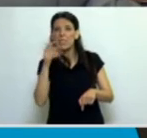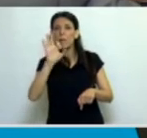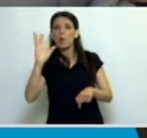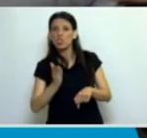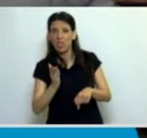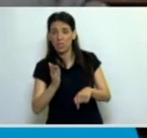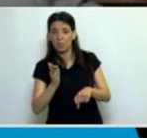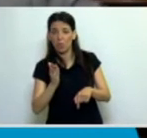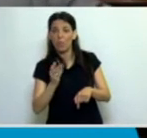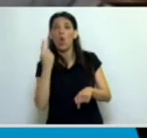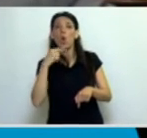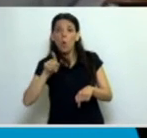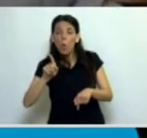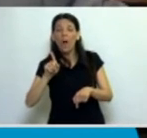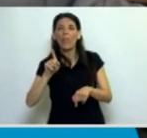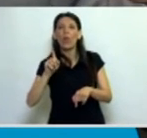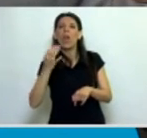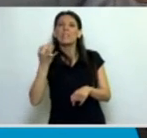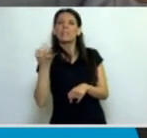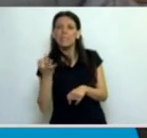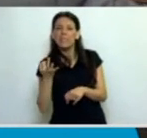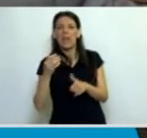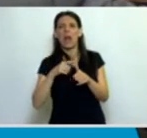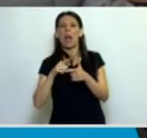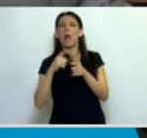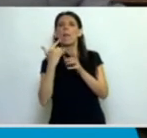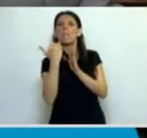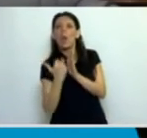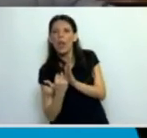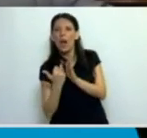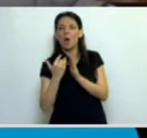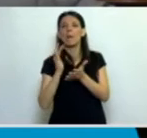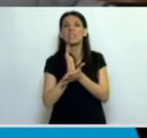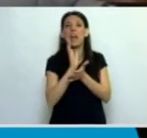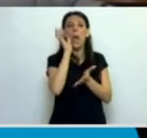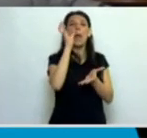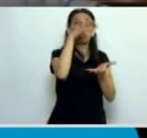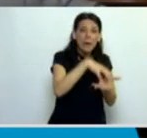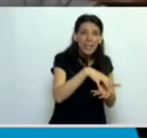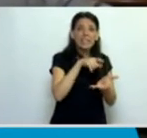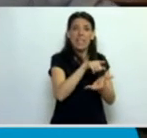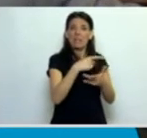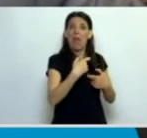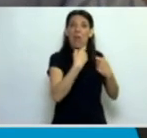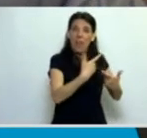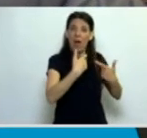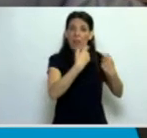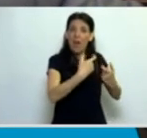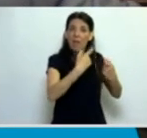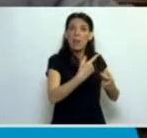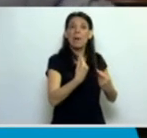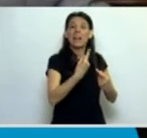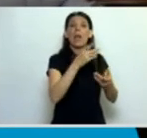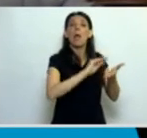23,7%, pero con los regímenes especiales y programas que benefician a los empresarios para incentivar el registro de